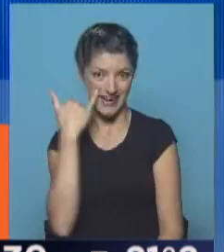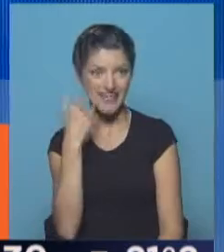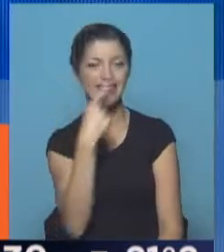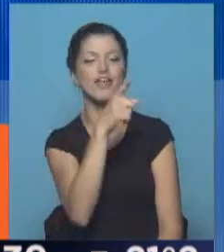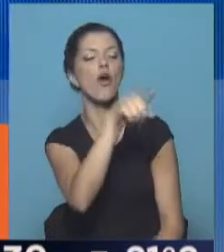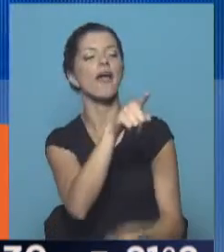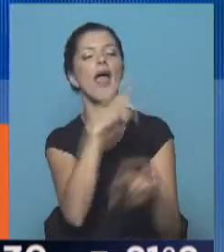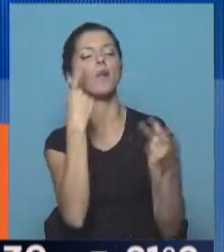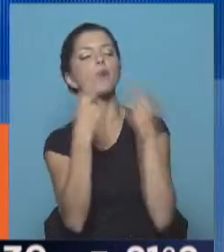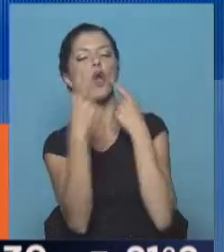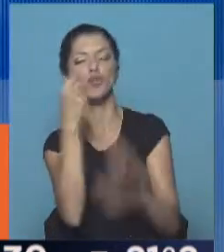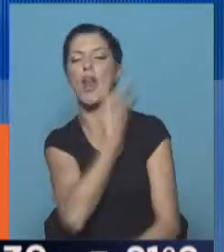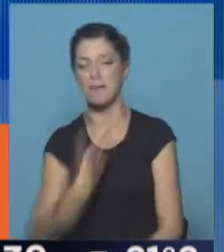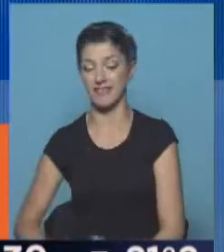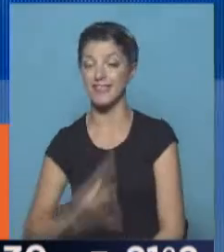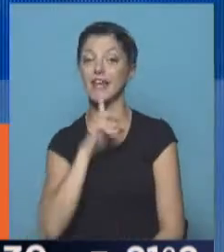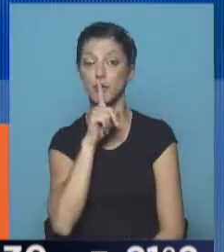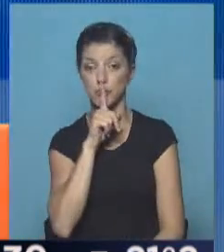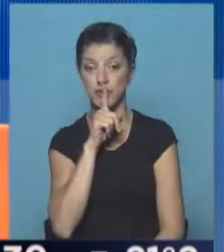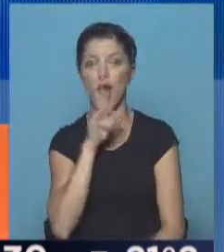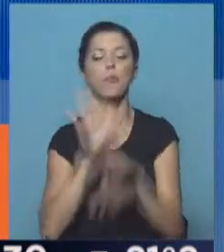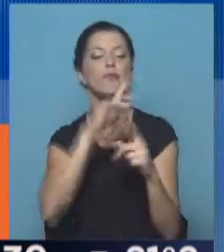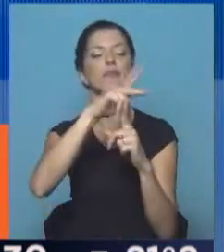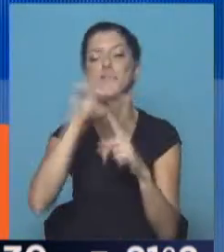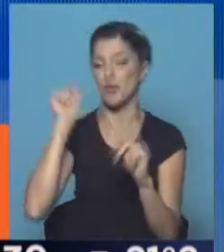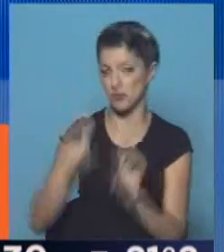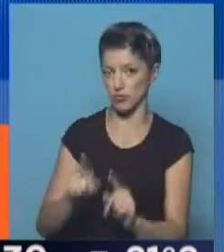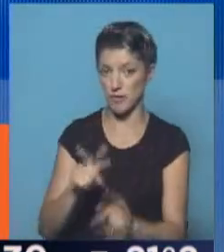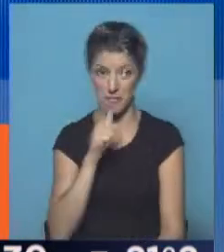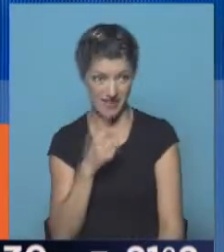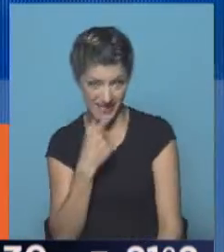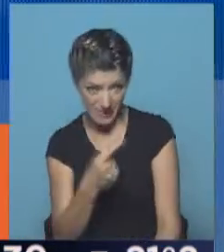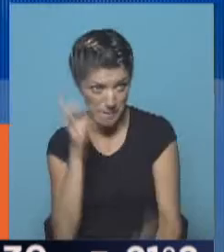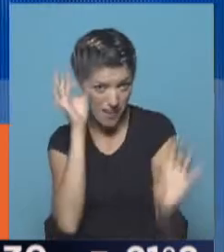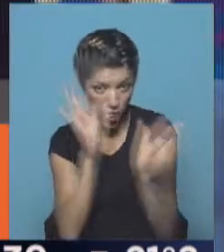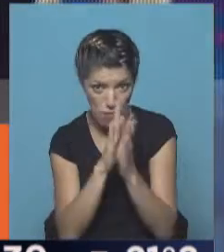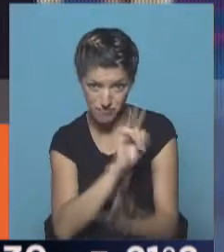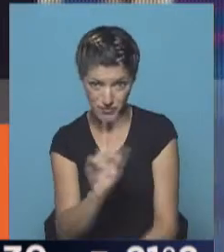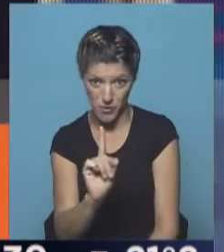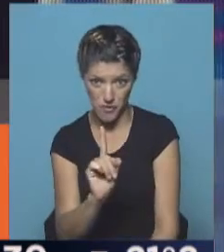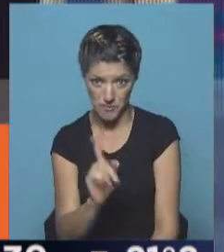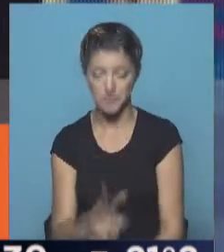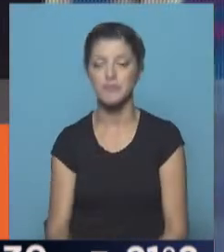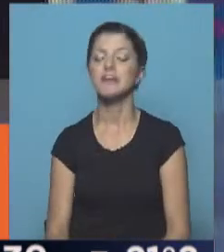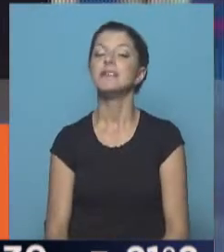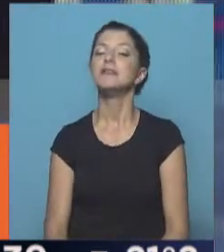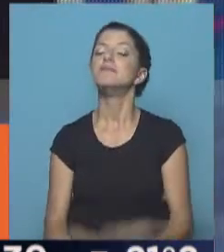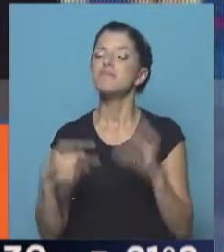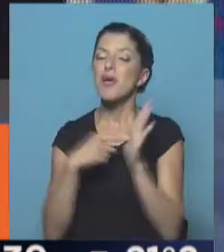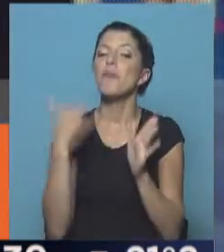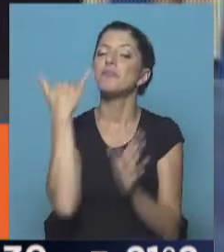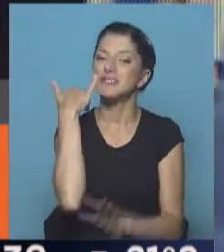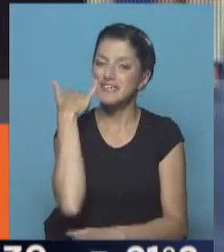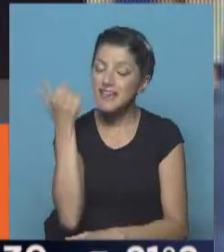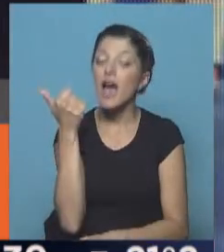marioneta de Putin a Donald Trump, creo que no le va a tener que pedir disculpas, me parece que pasa por ahí, pero ya se está